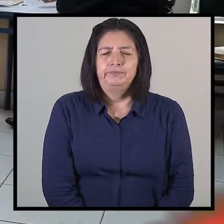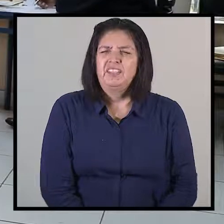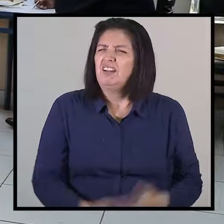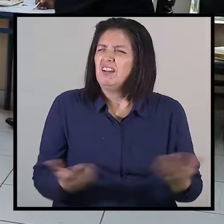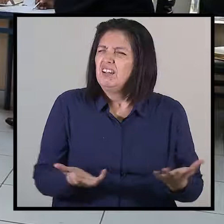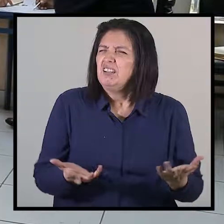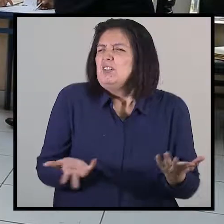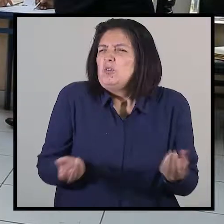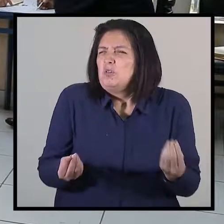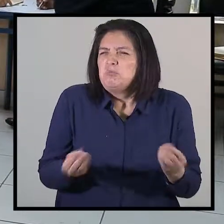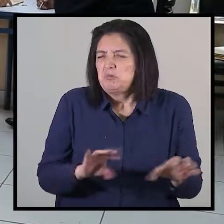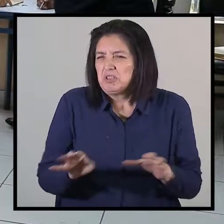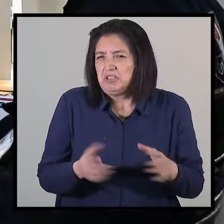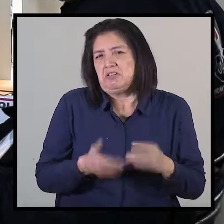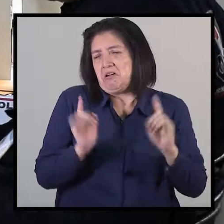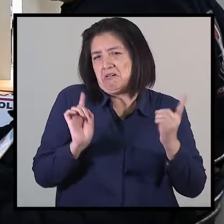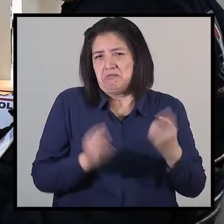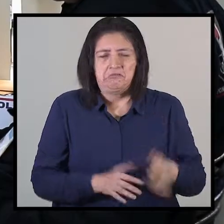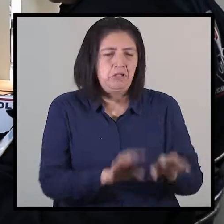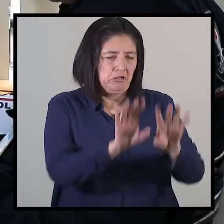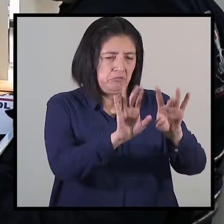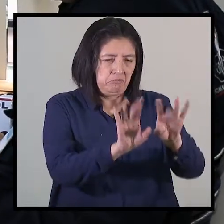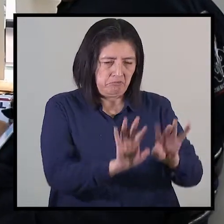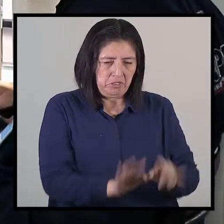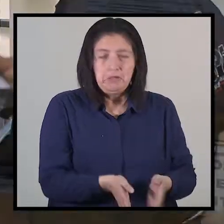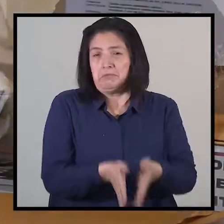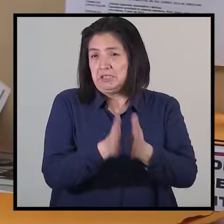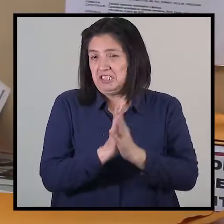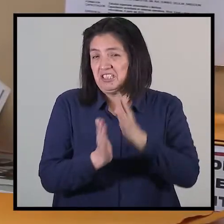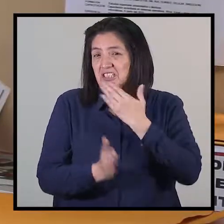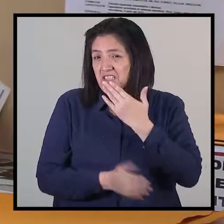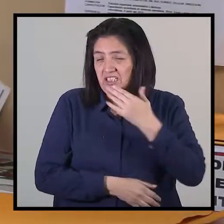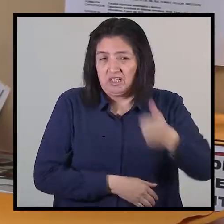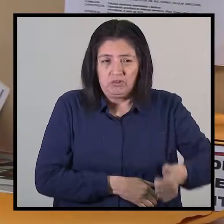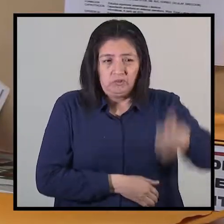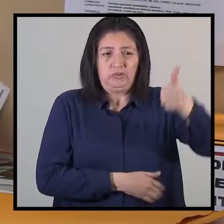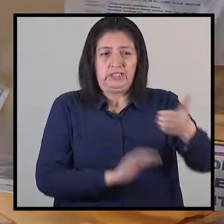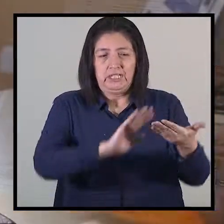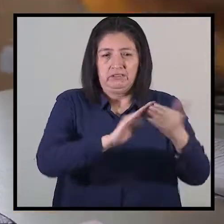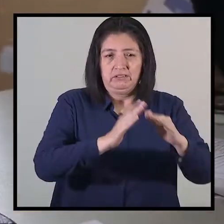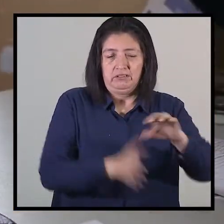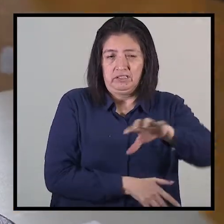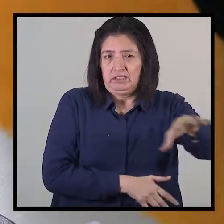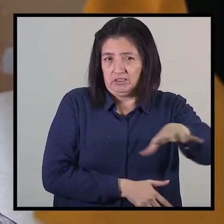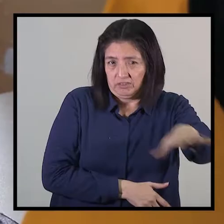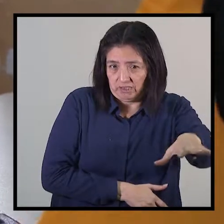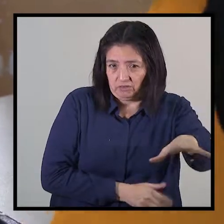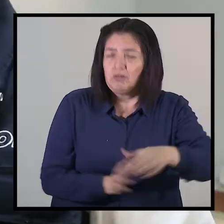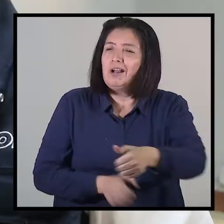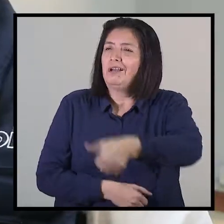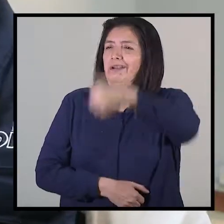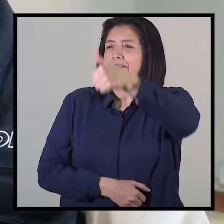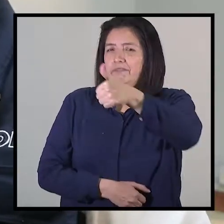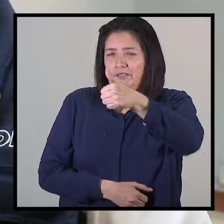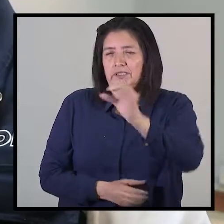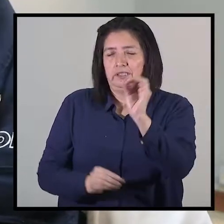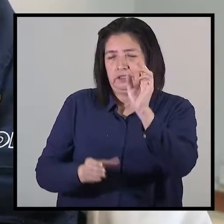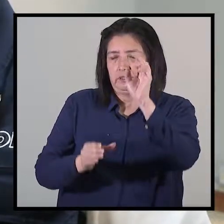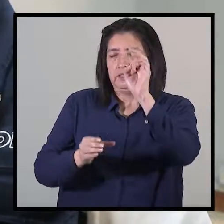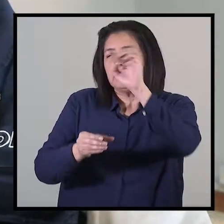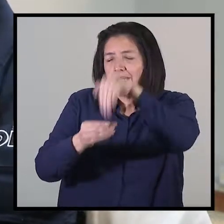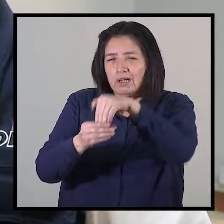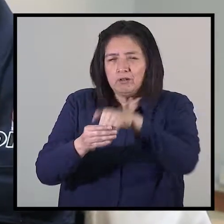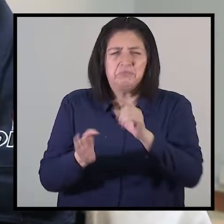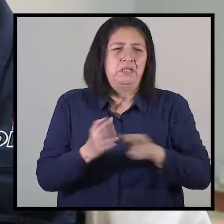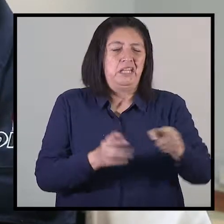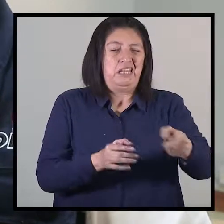Se tramita a través de una simple solicitud. Solicitud que tiene que hacer la autoridad del centro poblado dirigida al jefe nacional de la OMPE y donde tiene que explicar